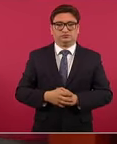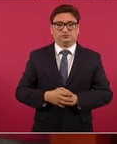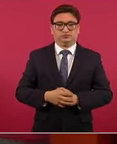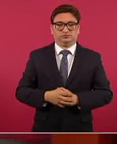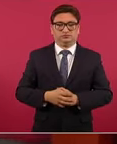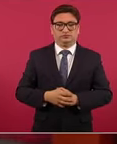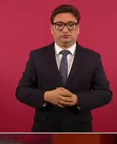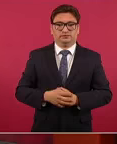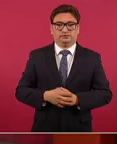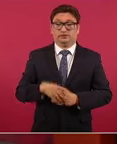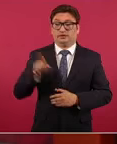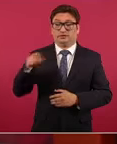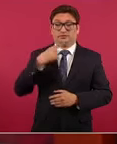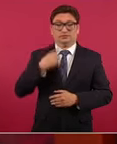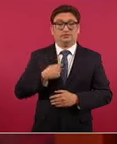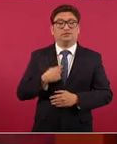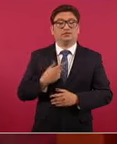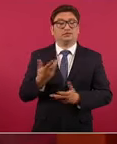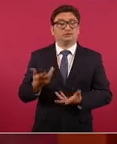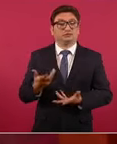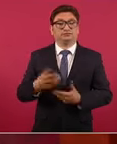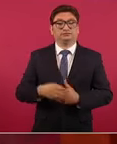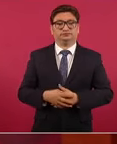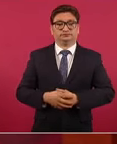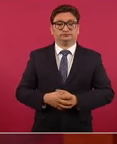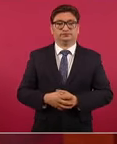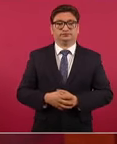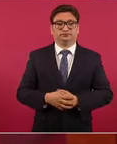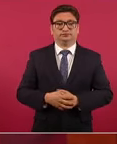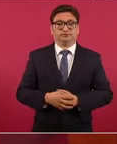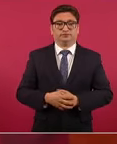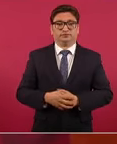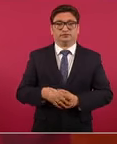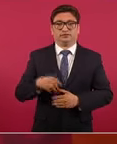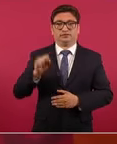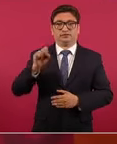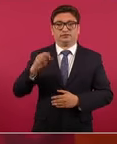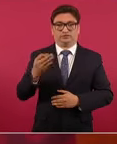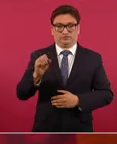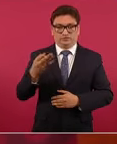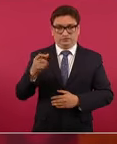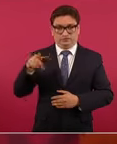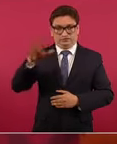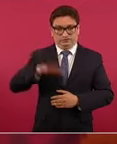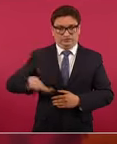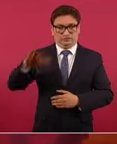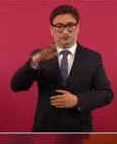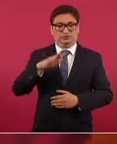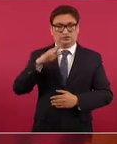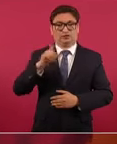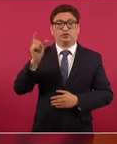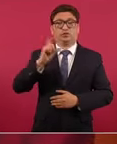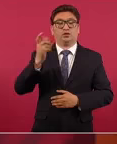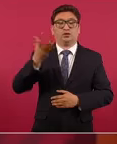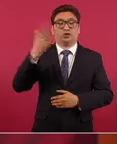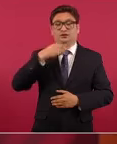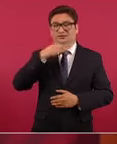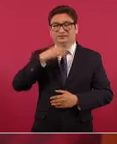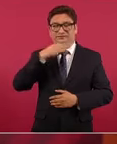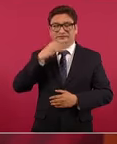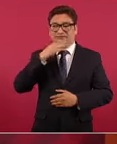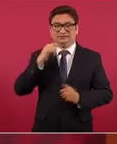me decía qué es a francisco cuando la celebración